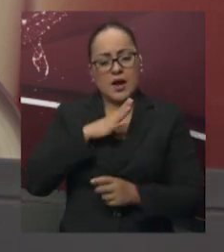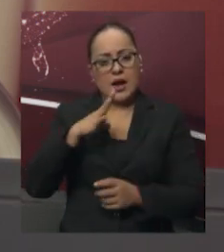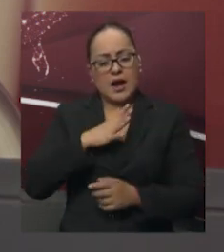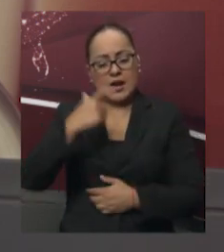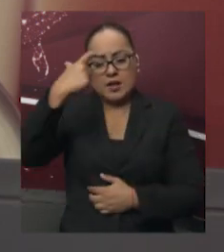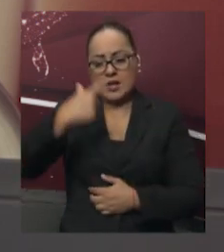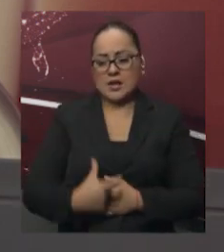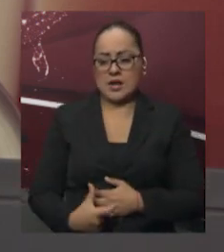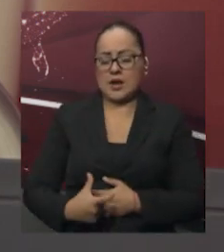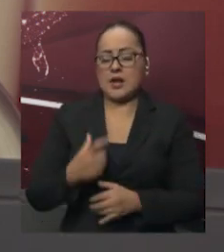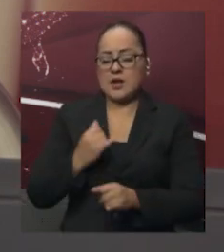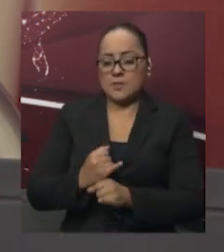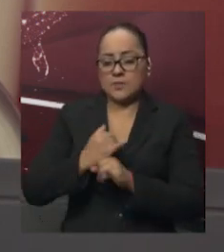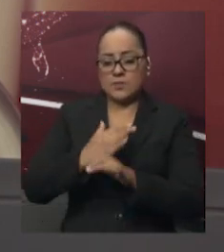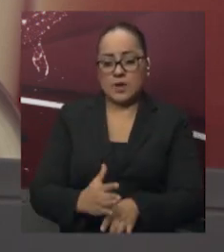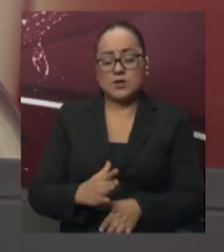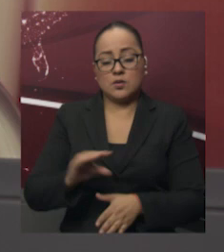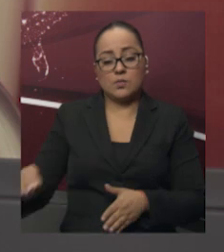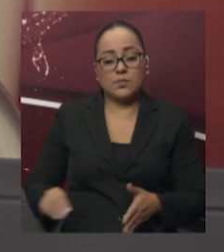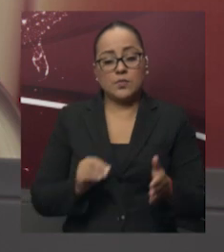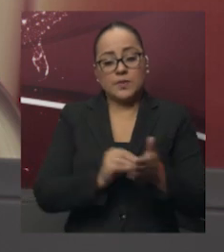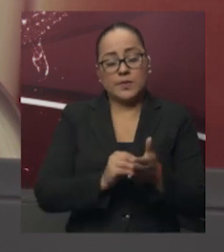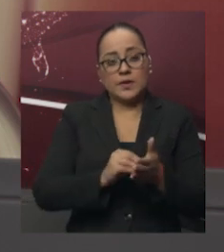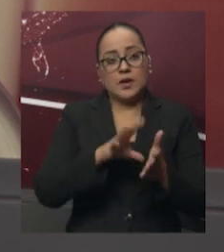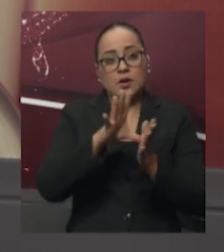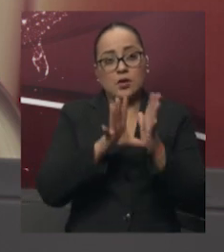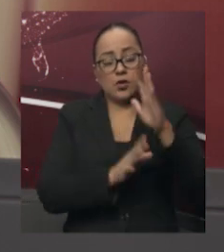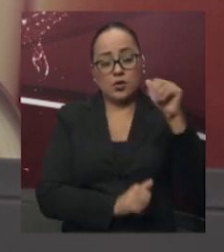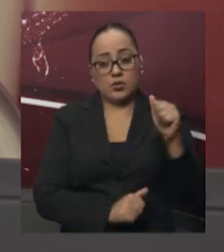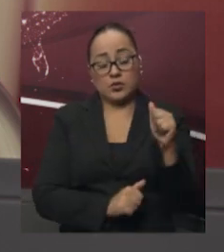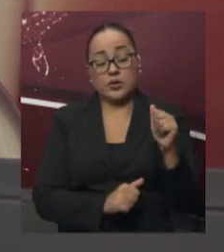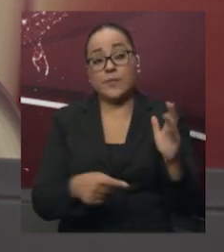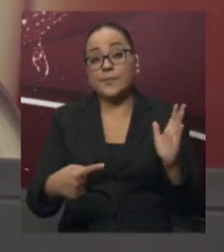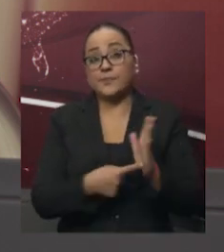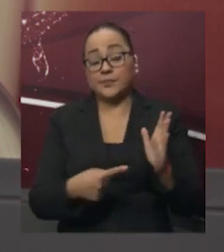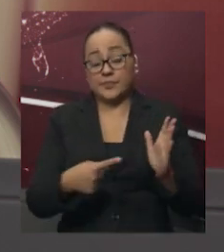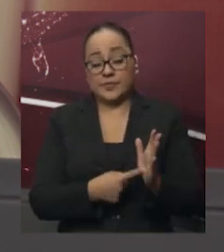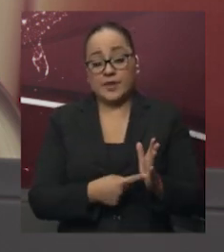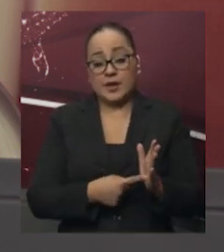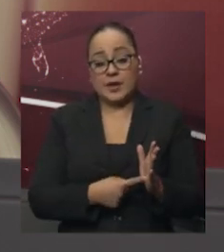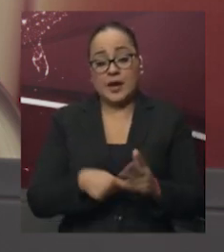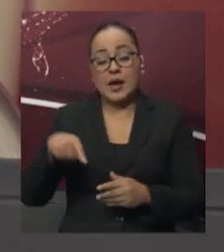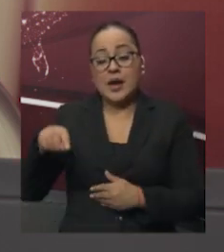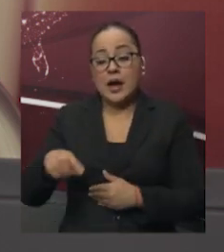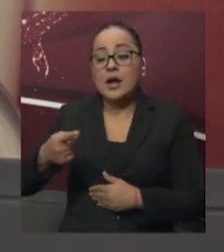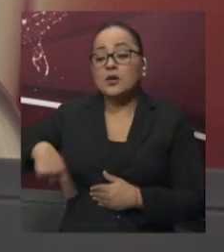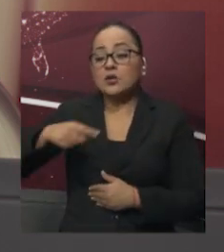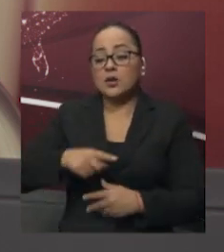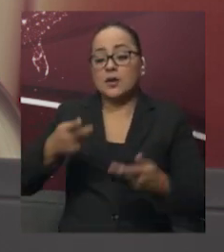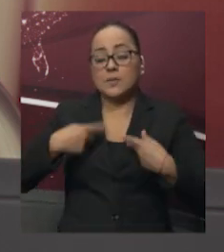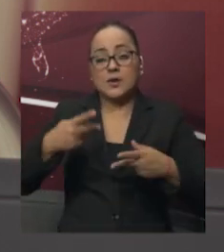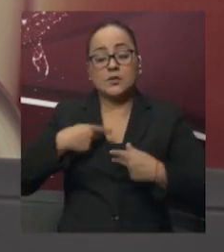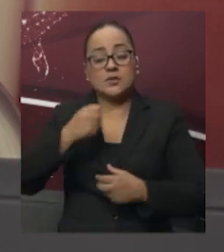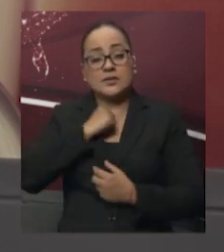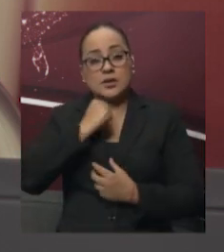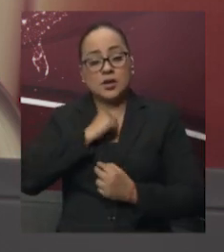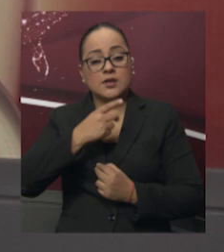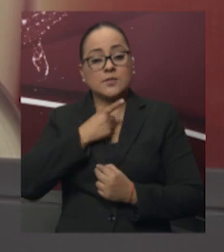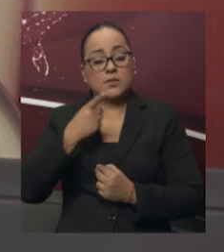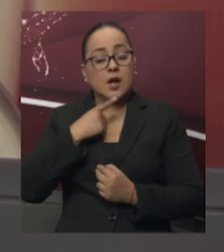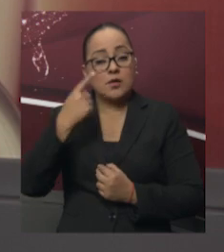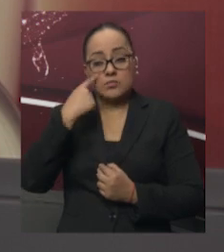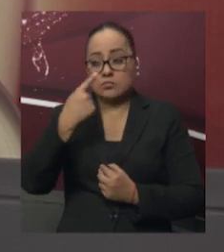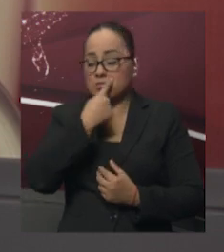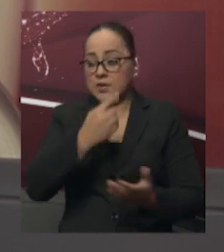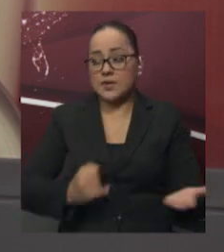personales. Hubo una reforma constitucional en el Congreso Federal en el cual, consciente el legislador de esta realidad, toma determinaciones